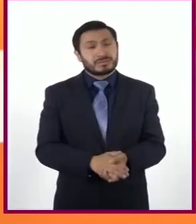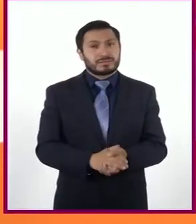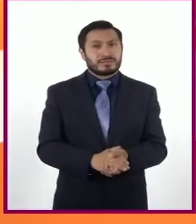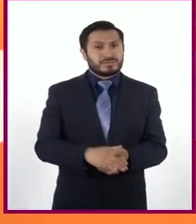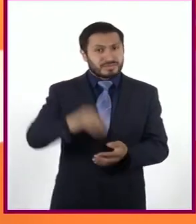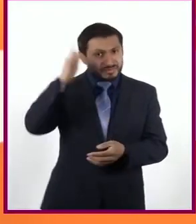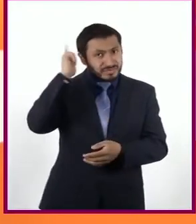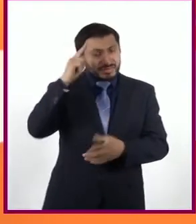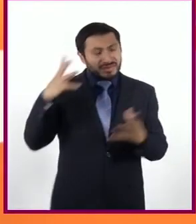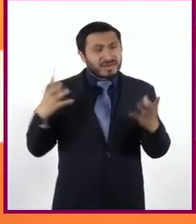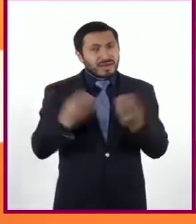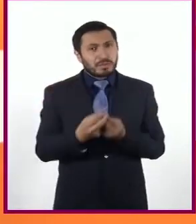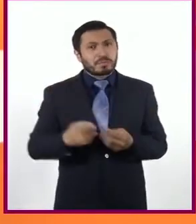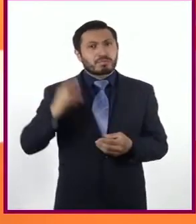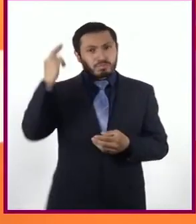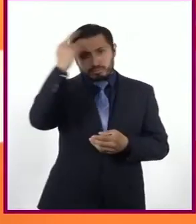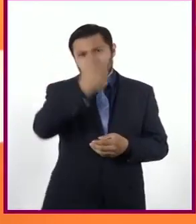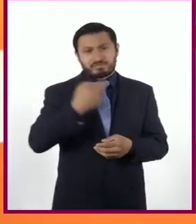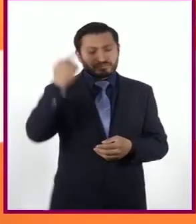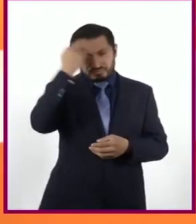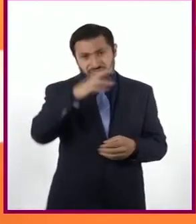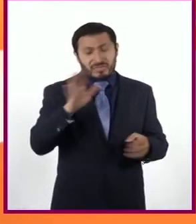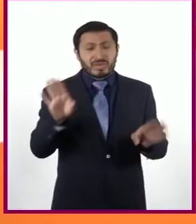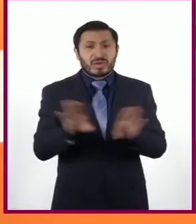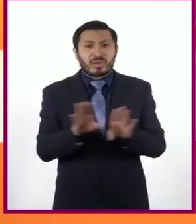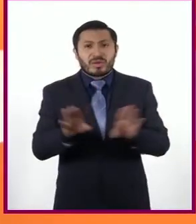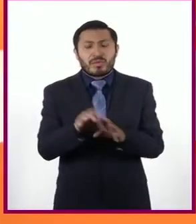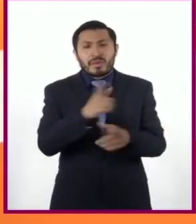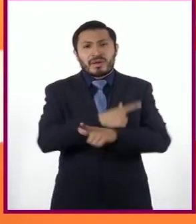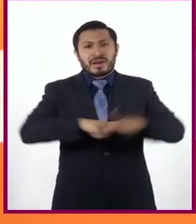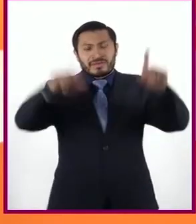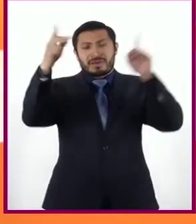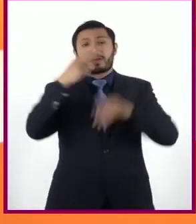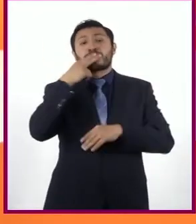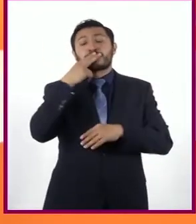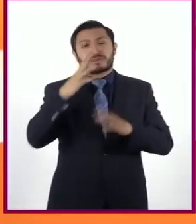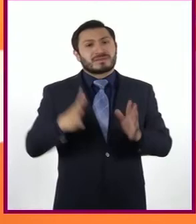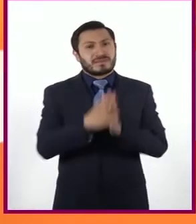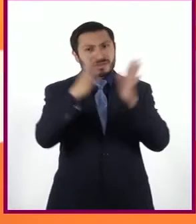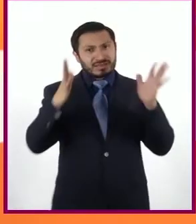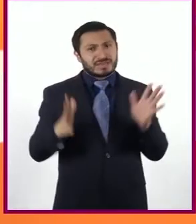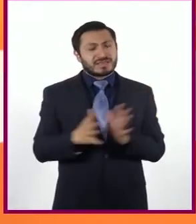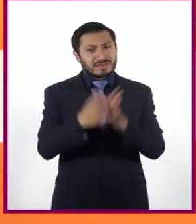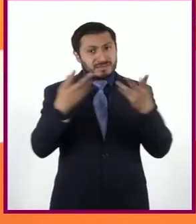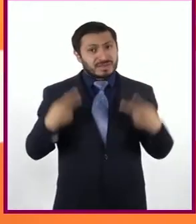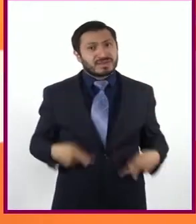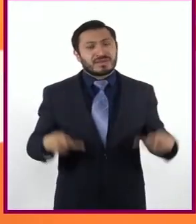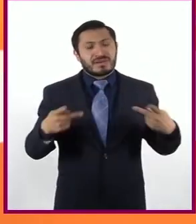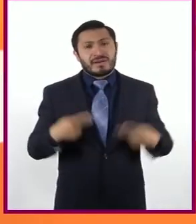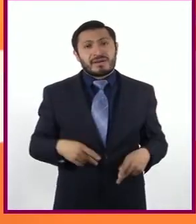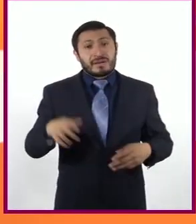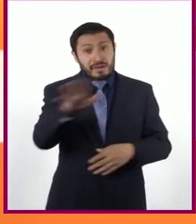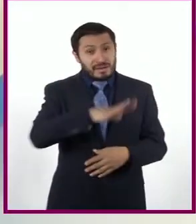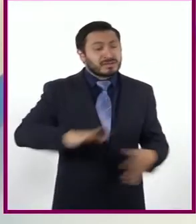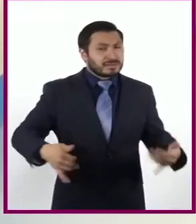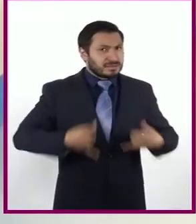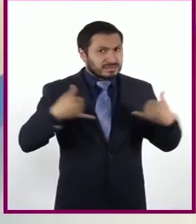pudiéramos reflexionar sobre cómo ejercer la libertad de participación ciudadana desde el rol de los